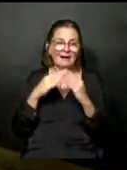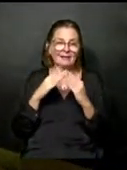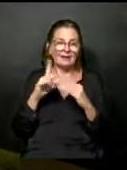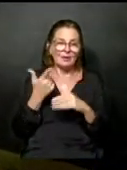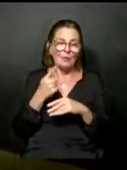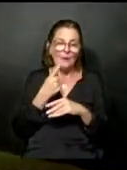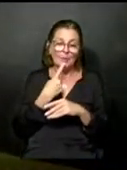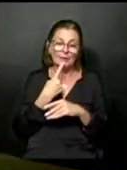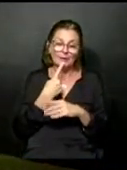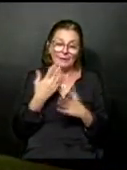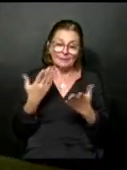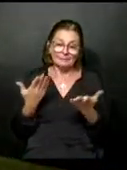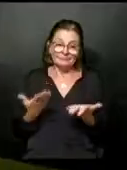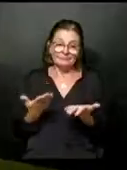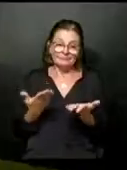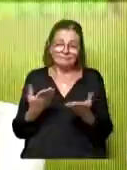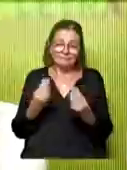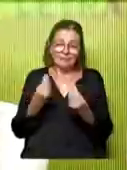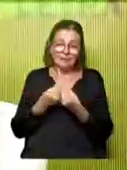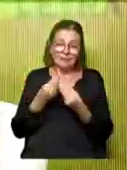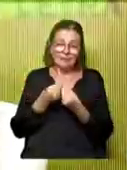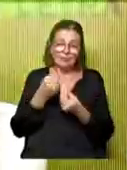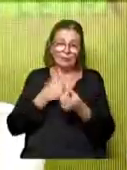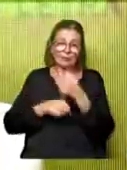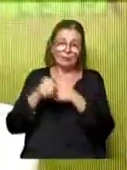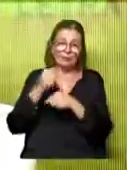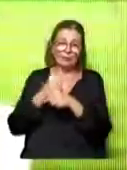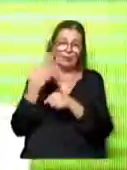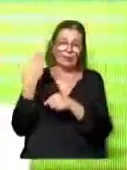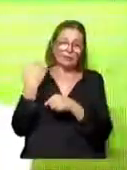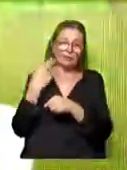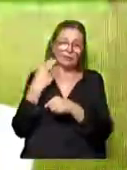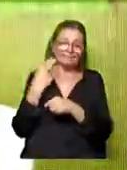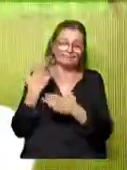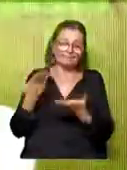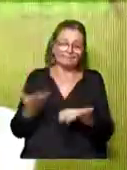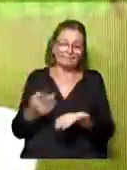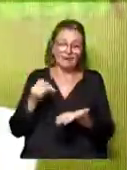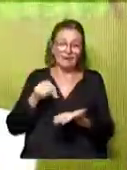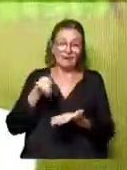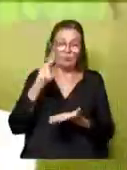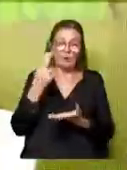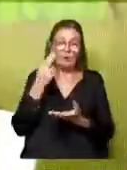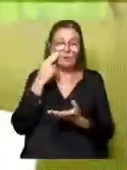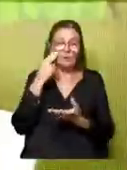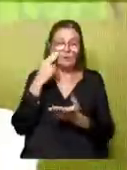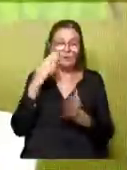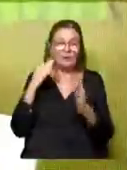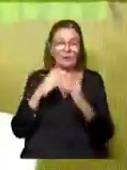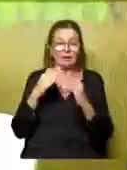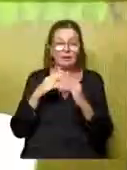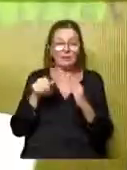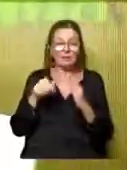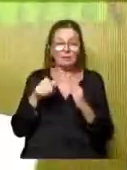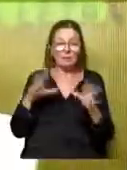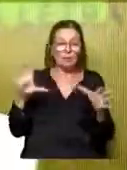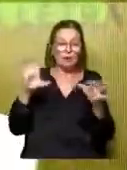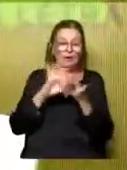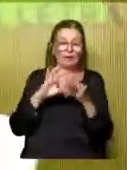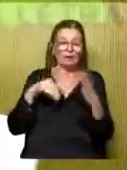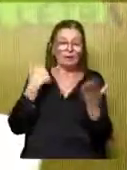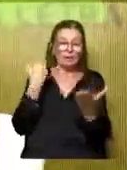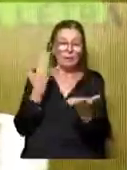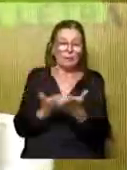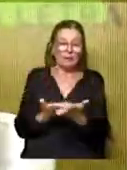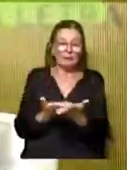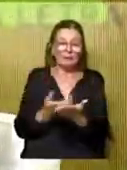política. Desde hace muchos años en este país, lamentablemente. El problema de la vivienda está ligado a todo lo que ha planteado la compañera.